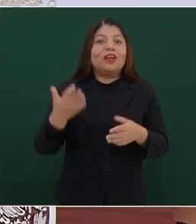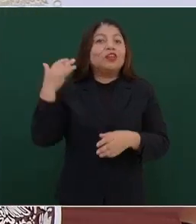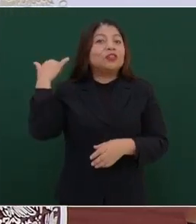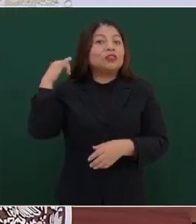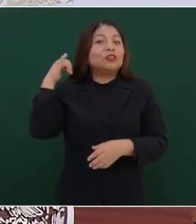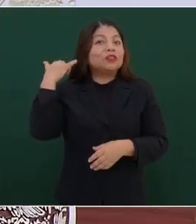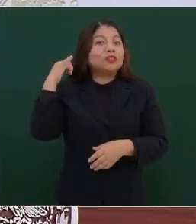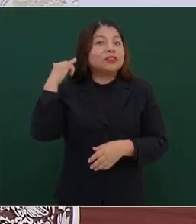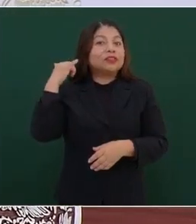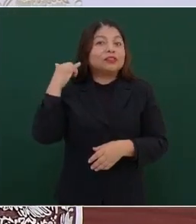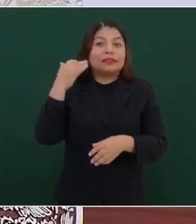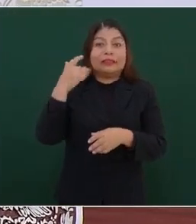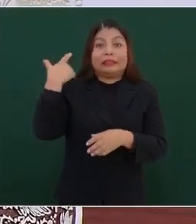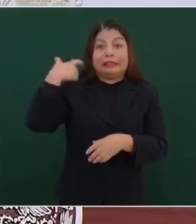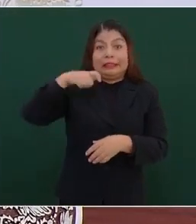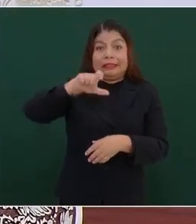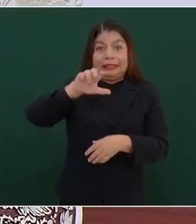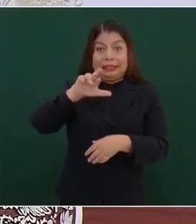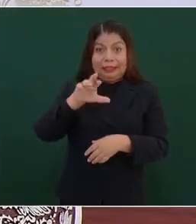Yucatán y Quintana Roo, como